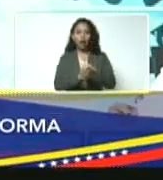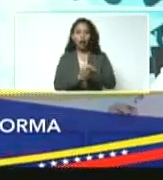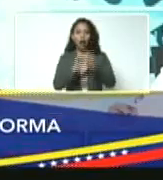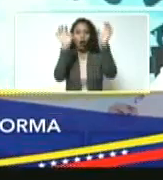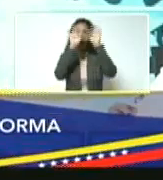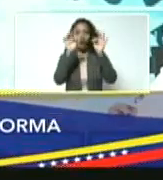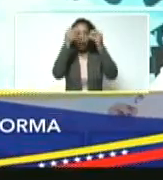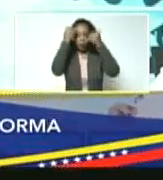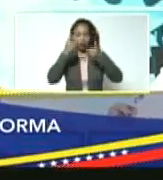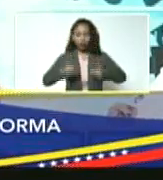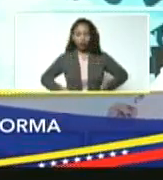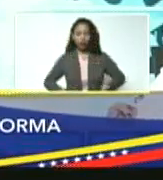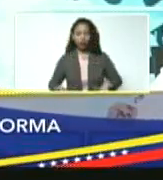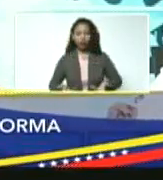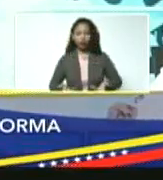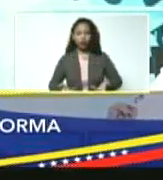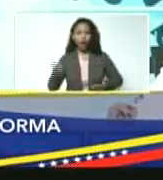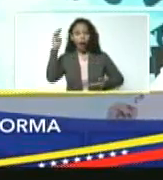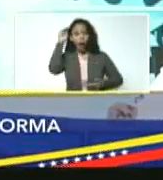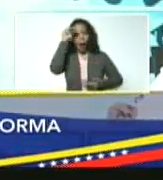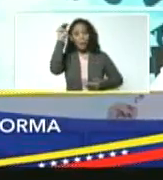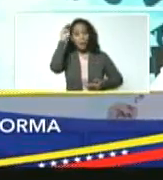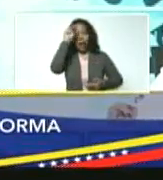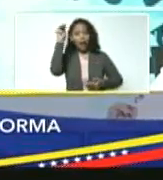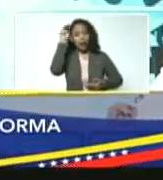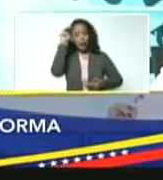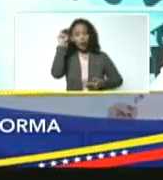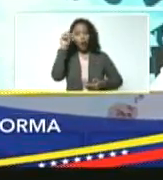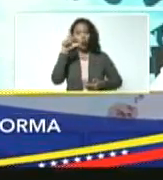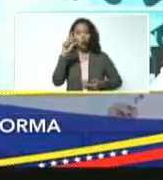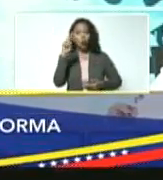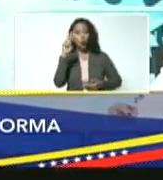ser. El maestro Luis Beltrán Prieto Figueroa